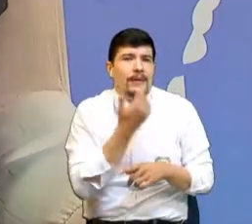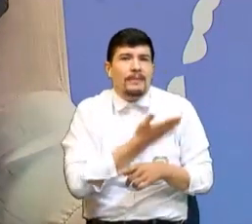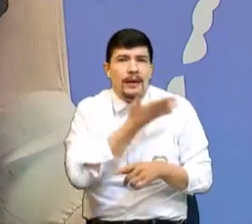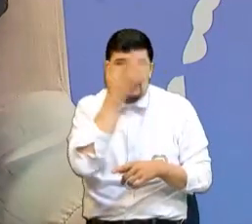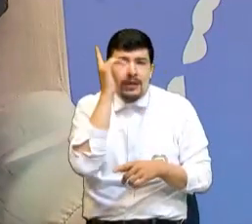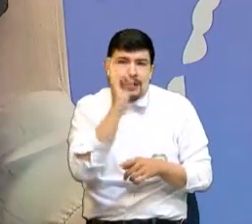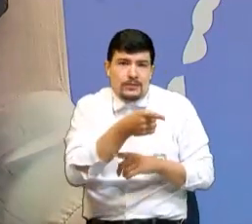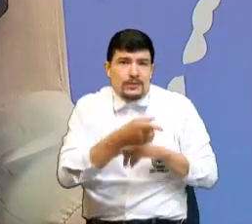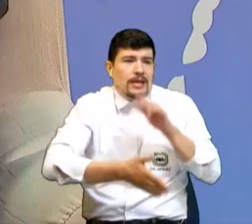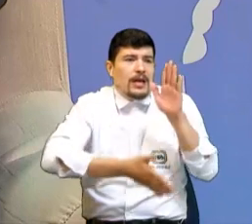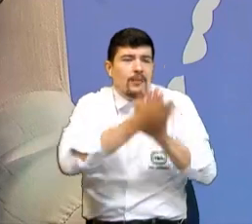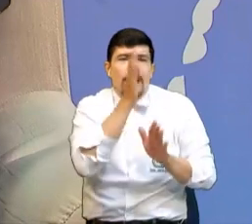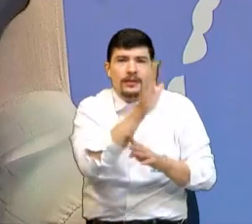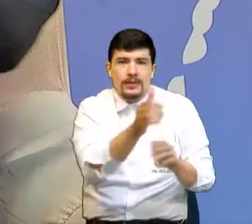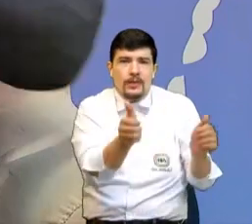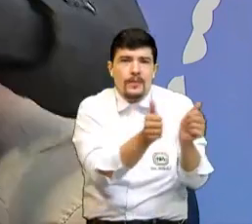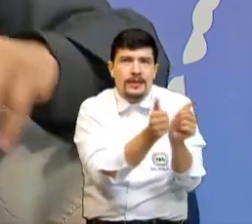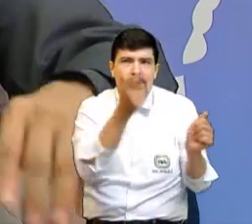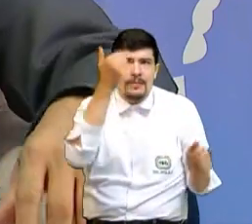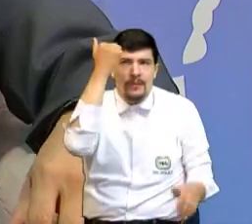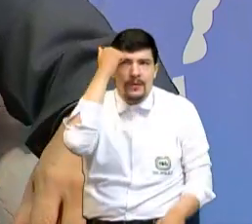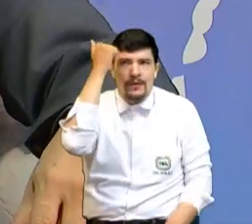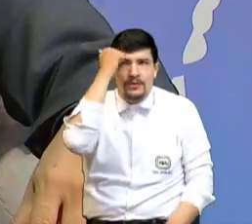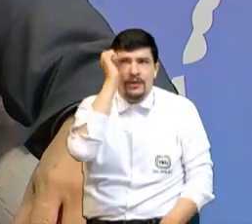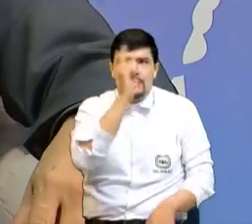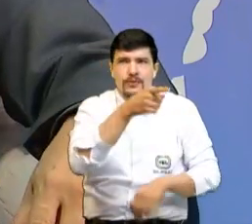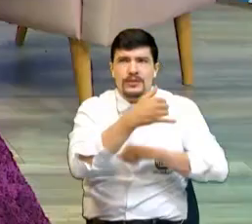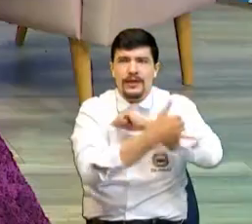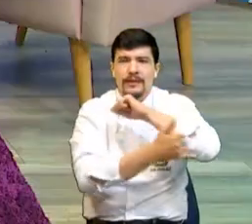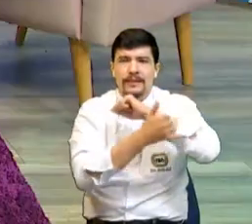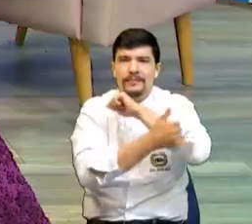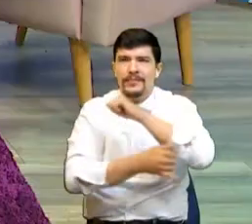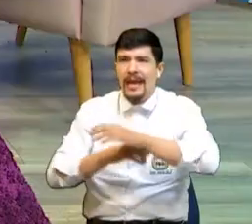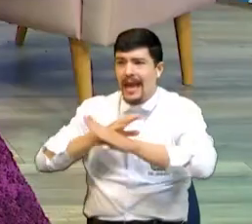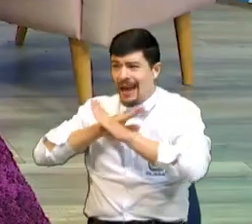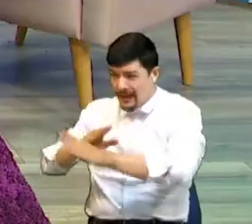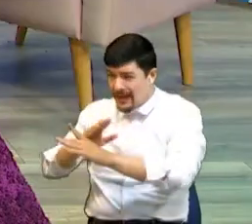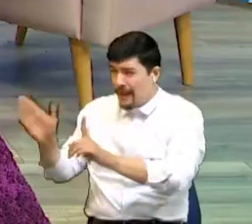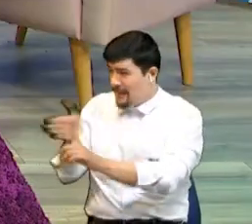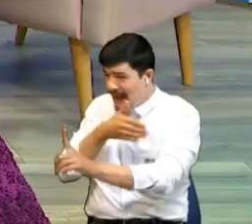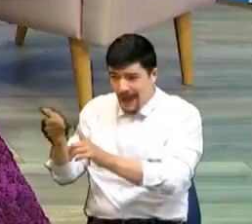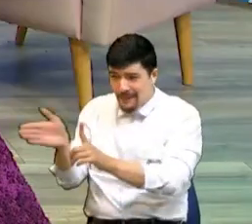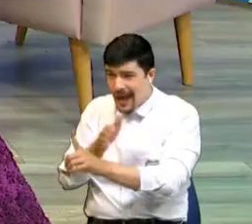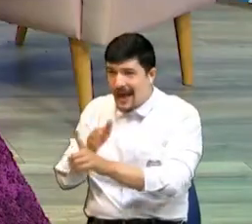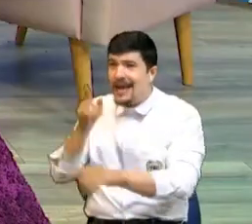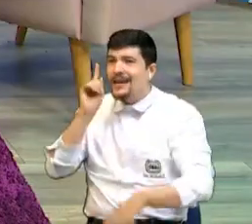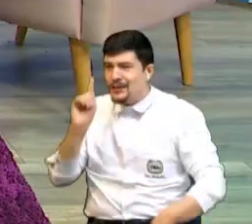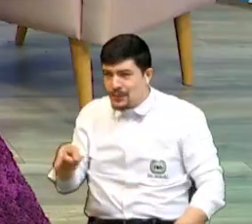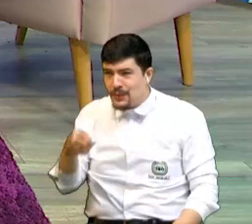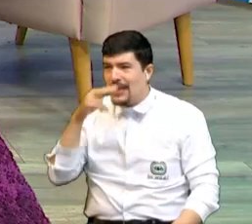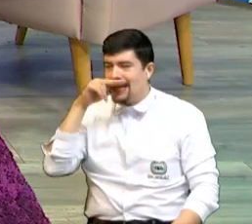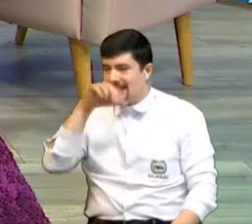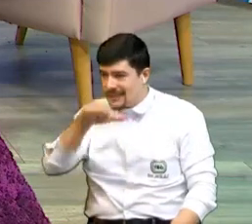ido con el profesor a una... O sea, evitando una fuetera,